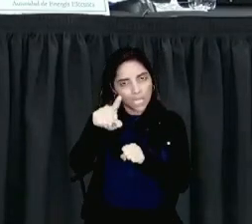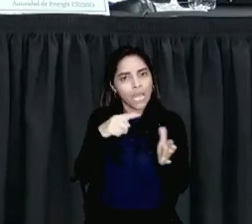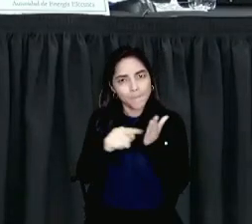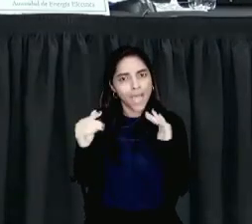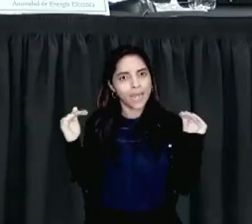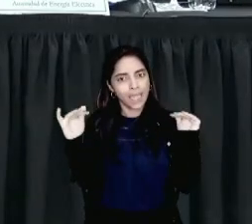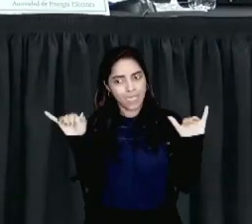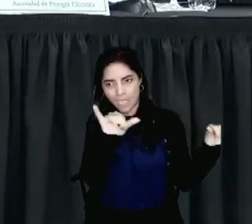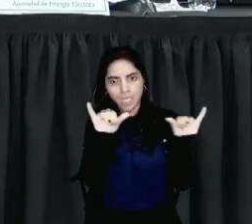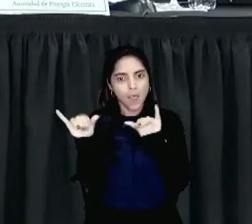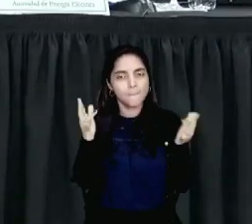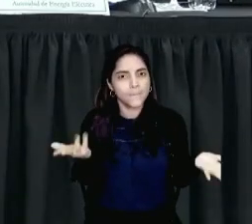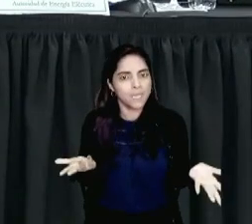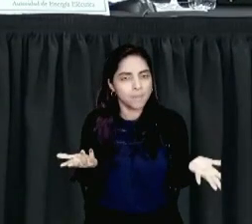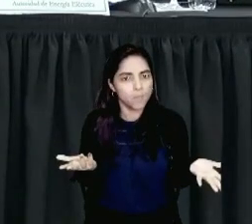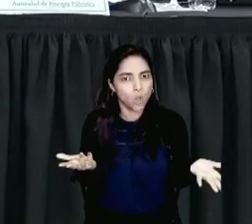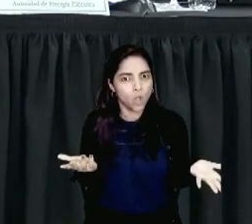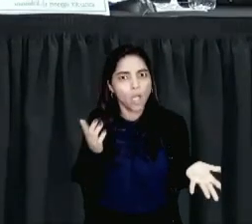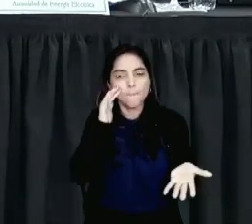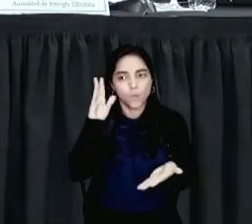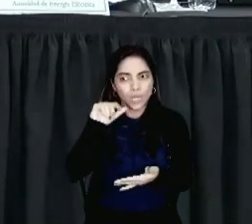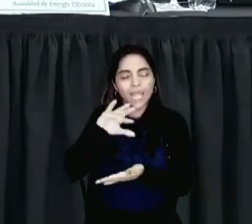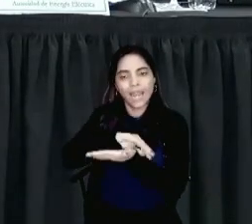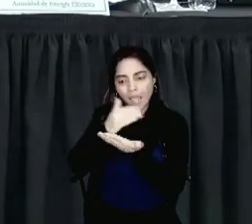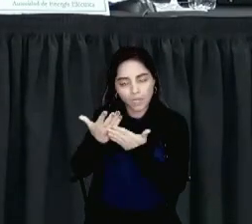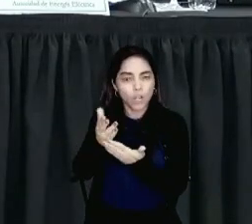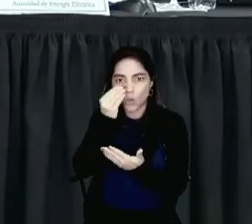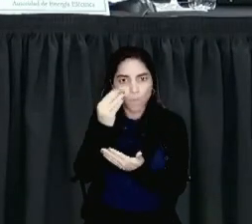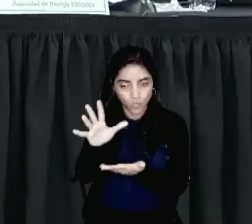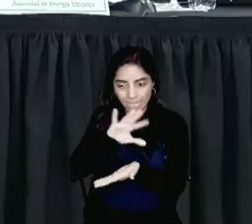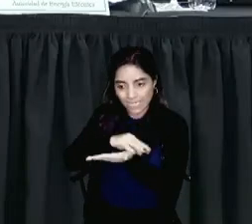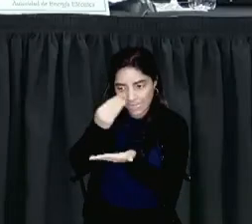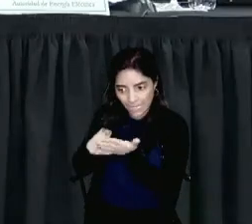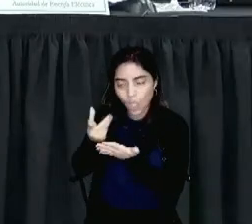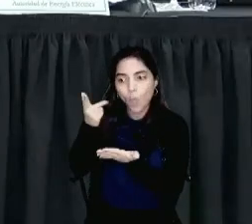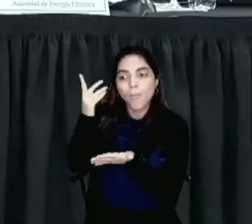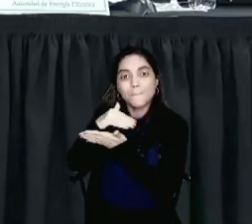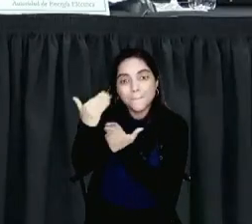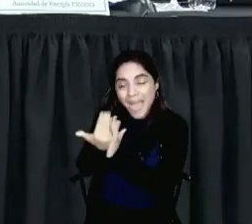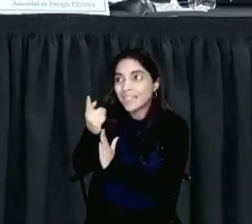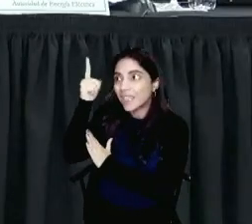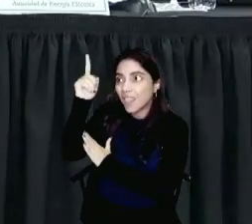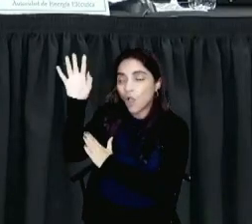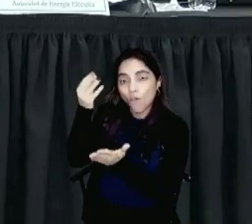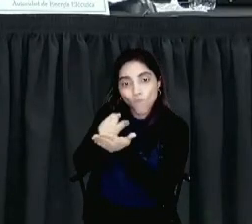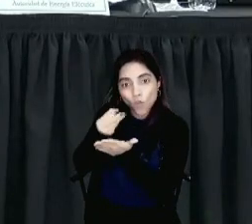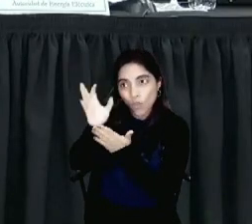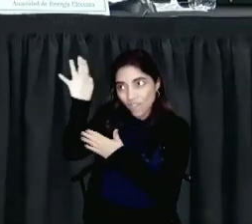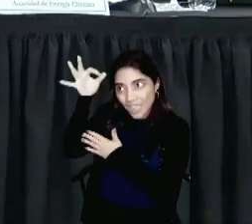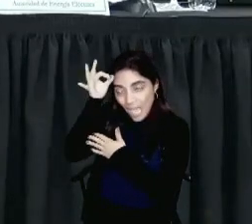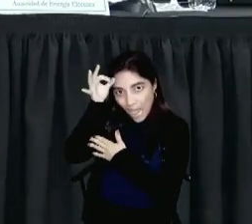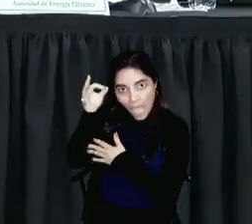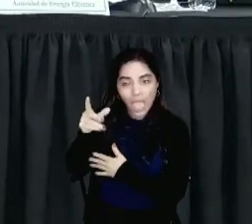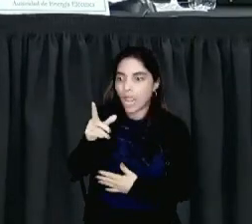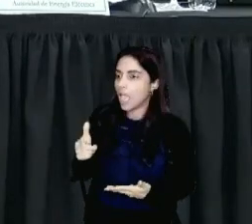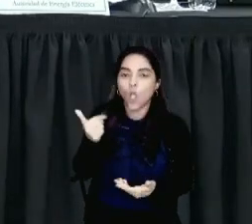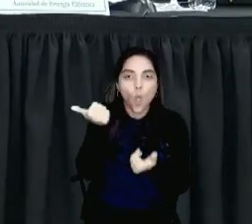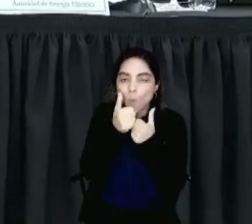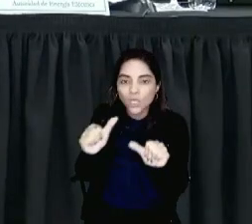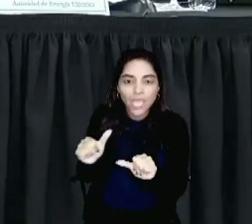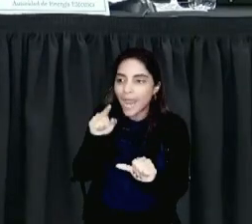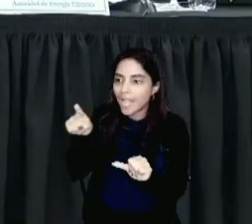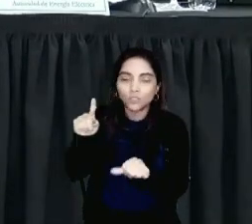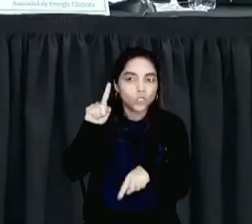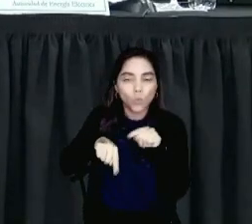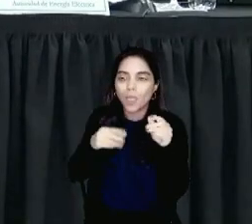porque aunque se cobre de los fondos federales O sea si es que esa persona es parte de un proyecto Federal es un overhead que no se debe